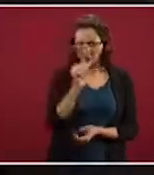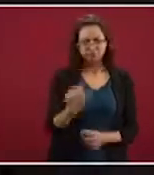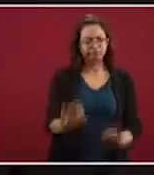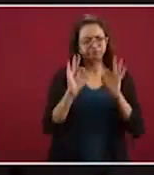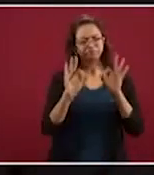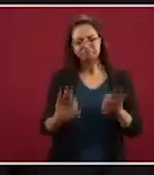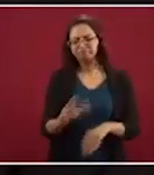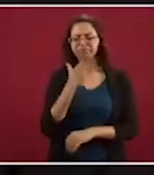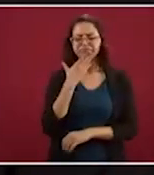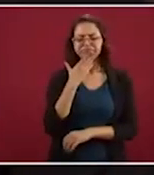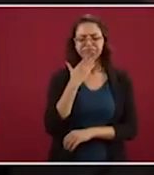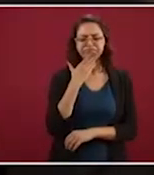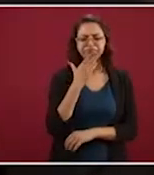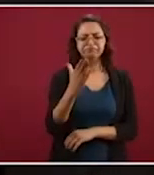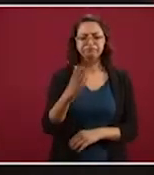para